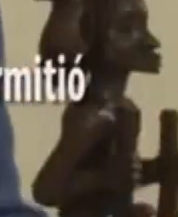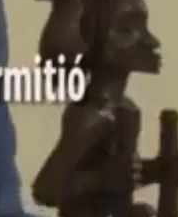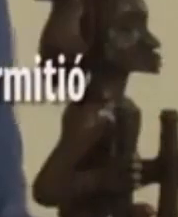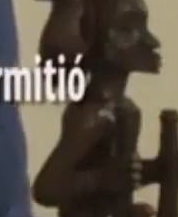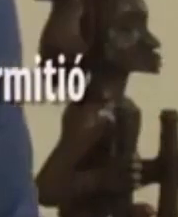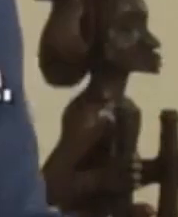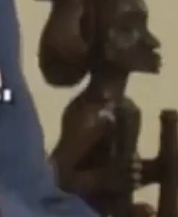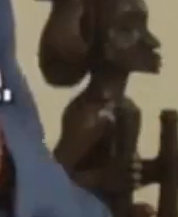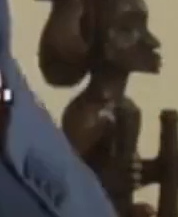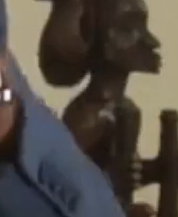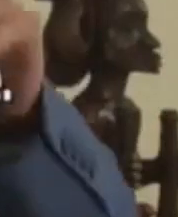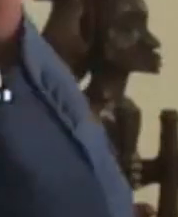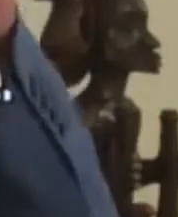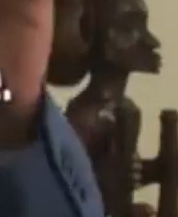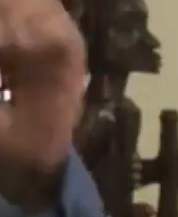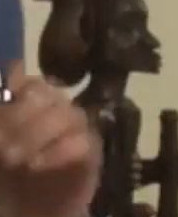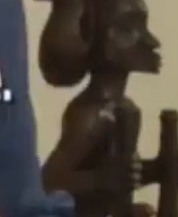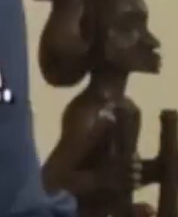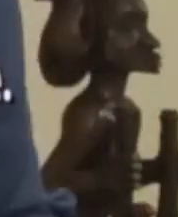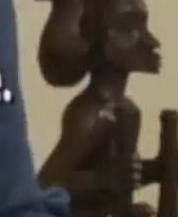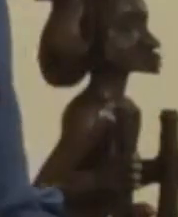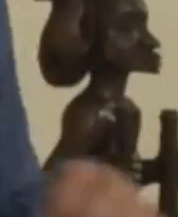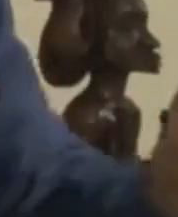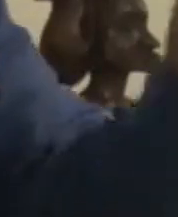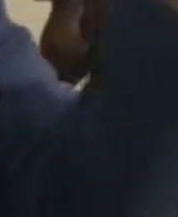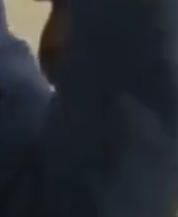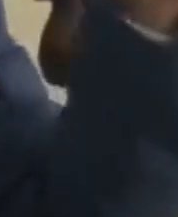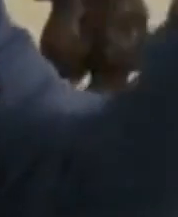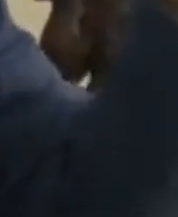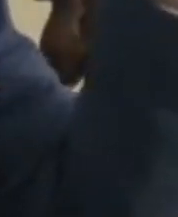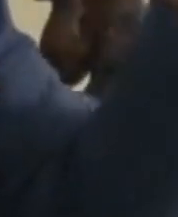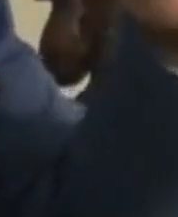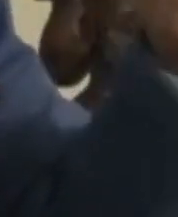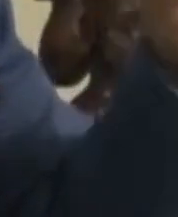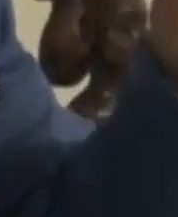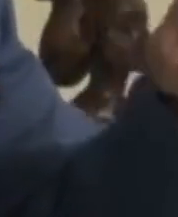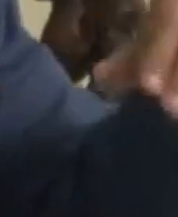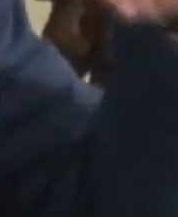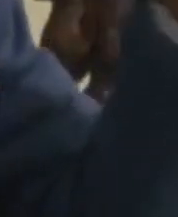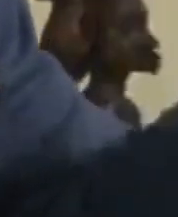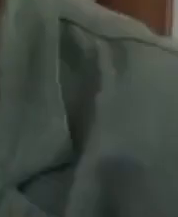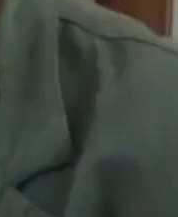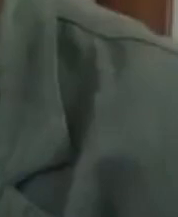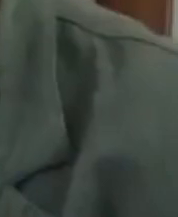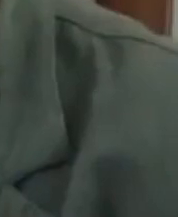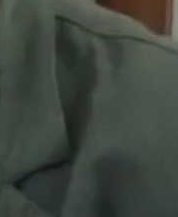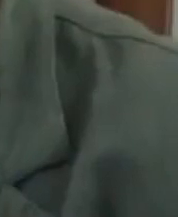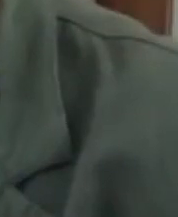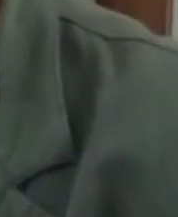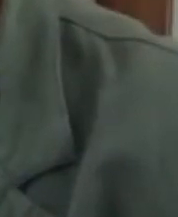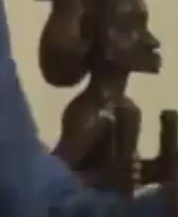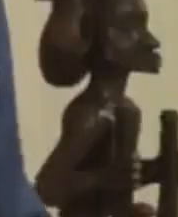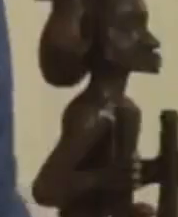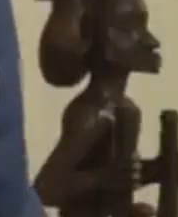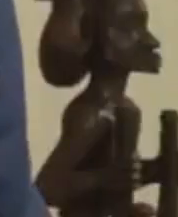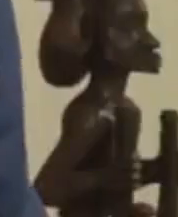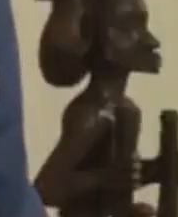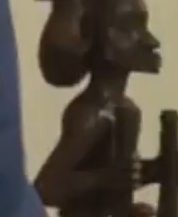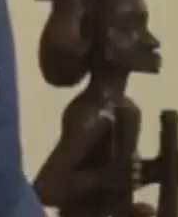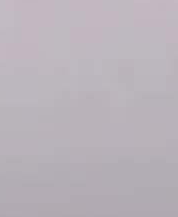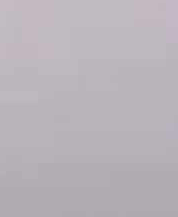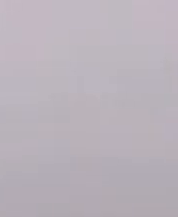nos estruturássemos e organizássemos militarmente. Foi assim que nós nos tornamos fortes e poderosos na África